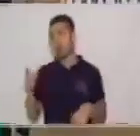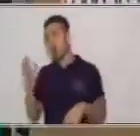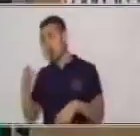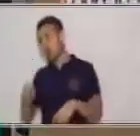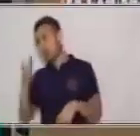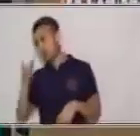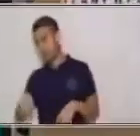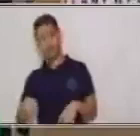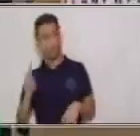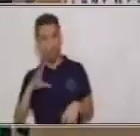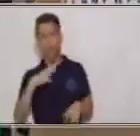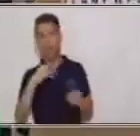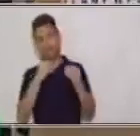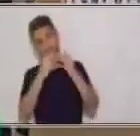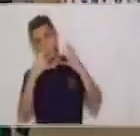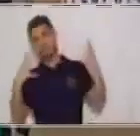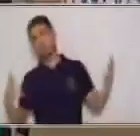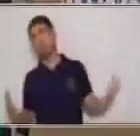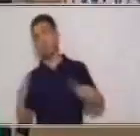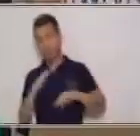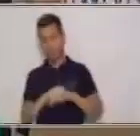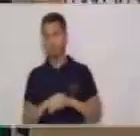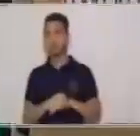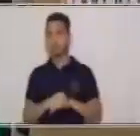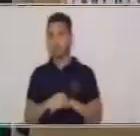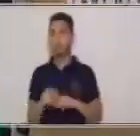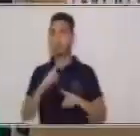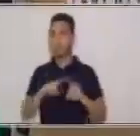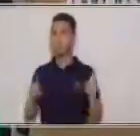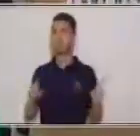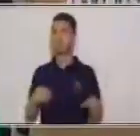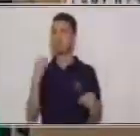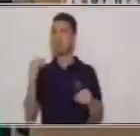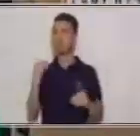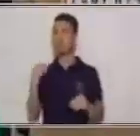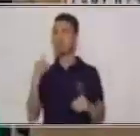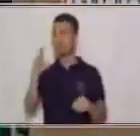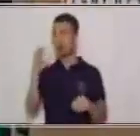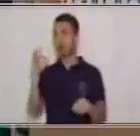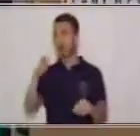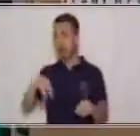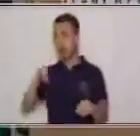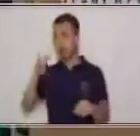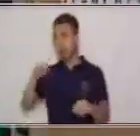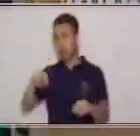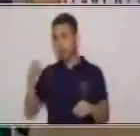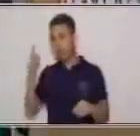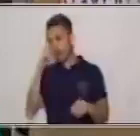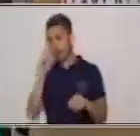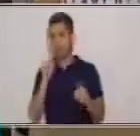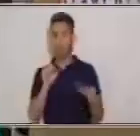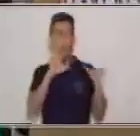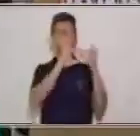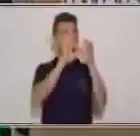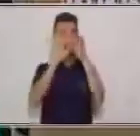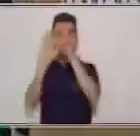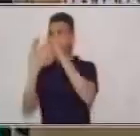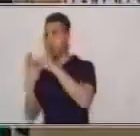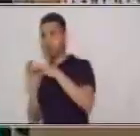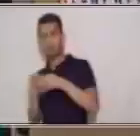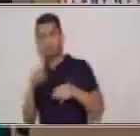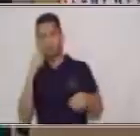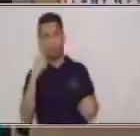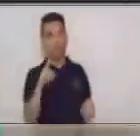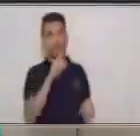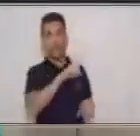clasificación como tal, aunque si bien es cierto, algunos comunes también pertenecen a los contables y también son primitivos, pero